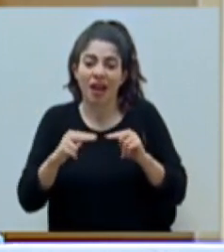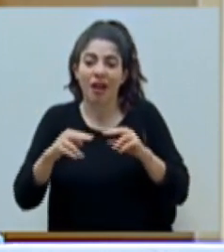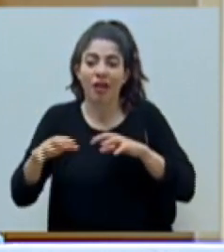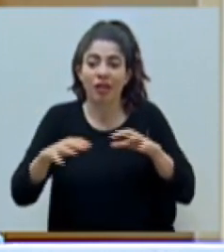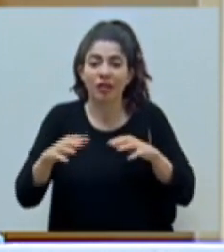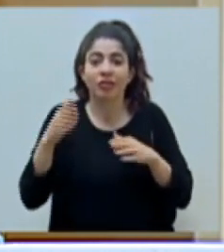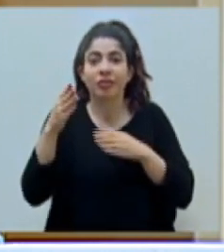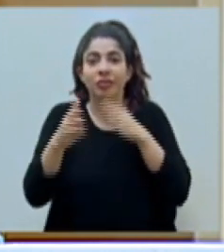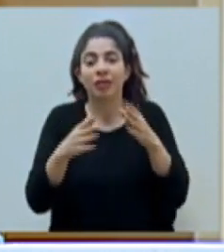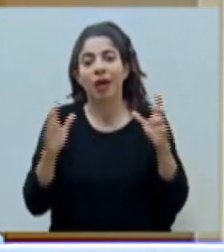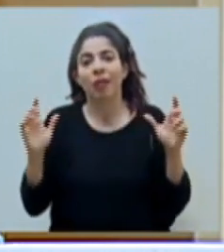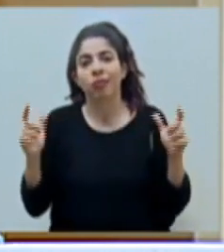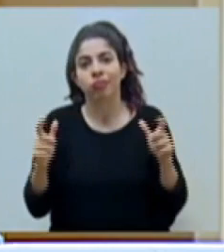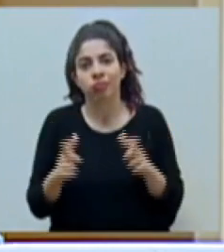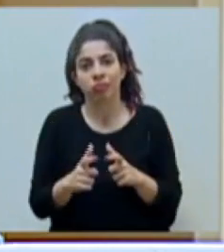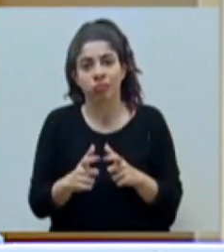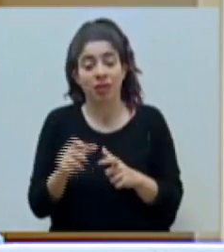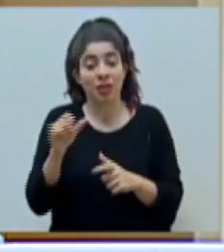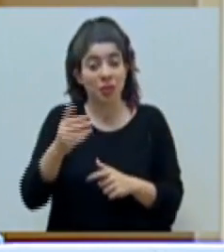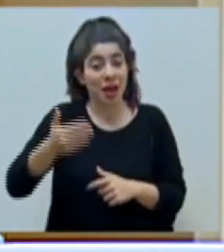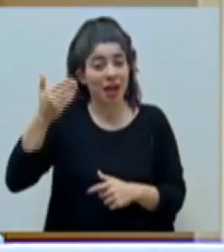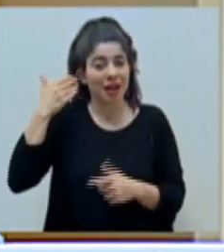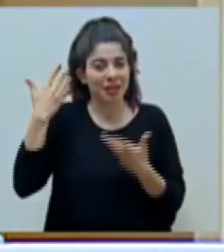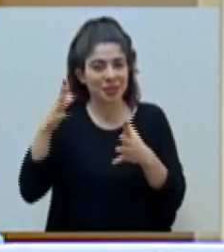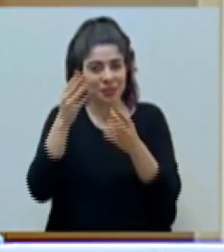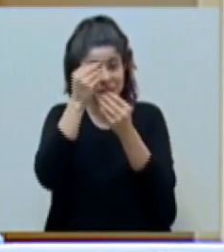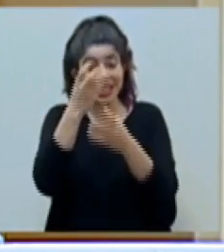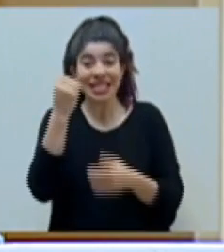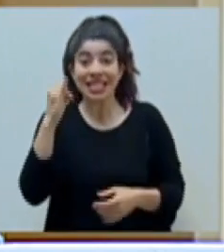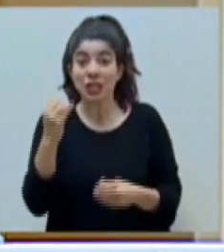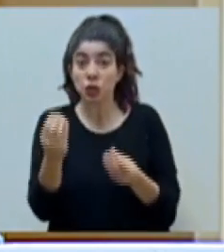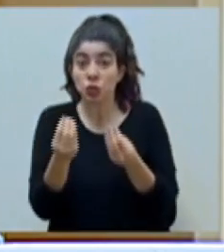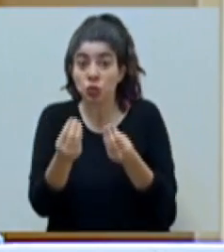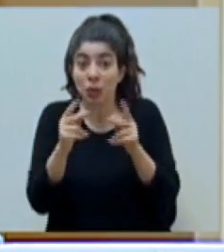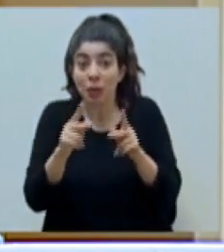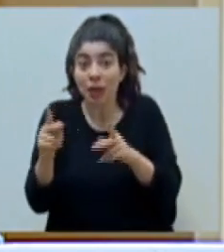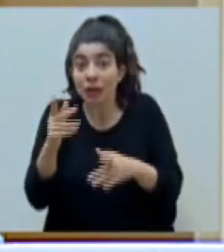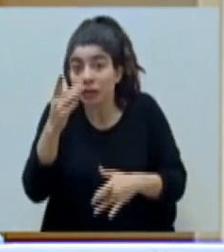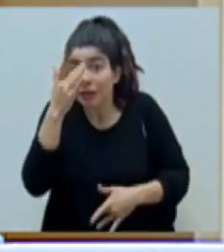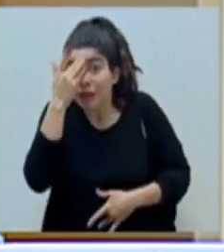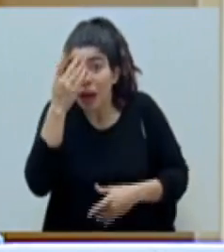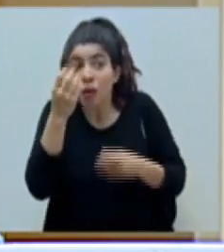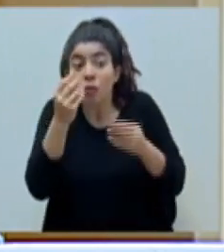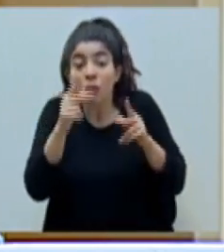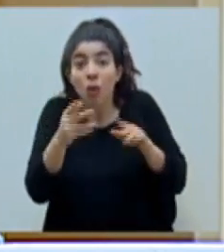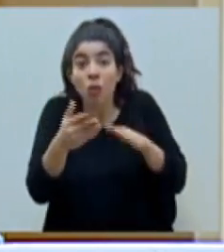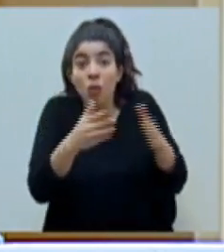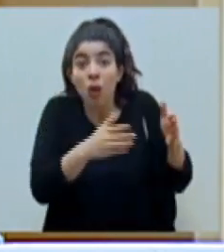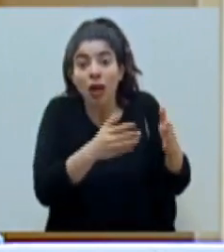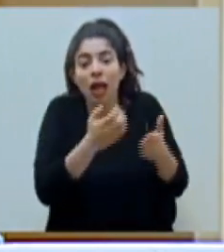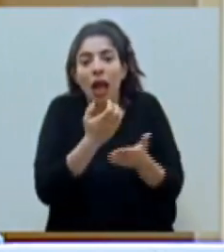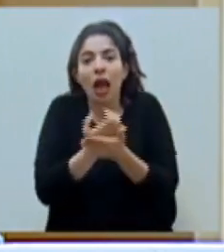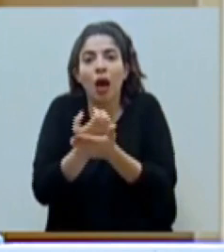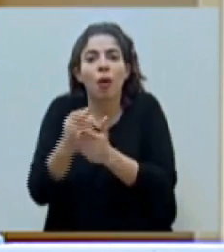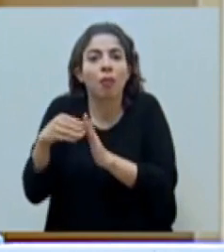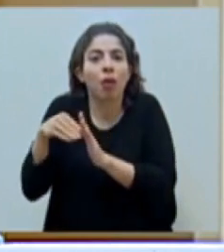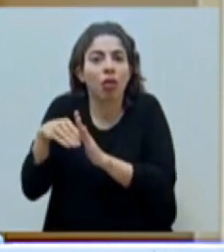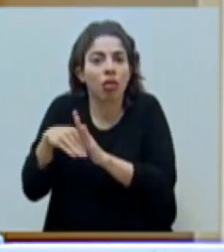las personas, como en muchas ocasiones hemos mencionado. Si mucha gente enferma, si mucha gente muere, la misma economía se